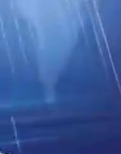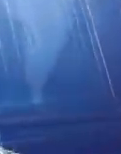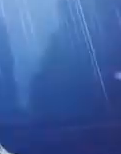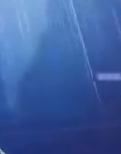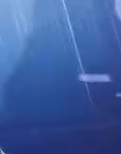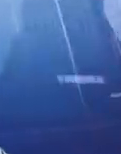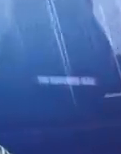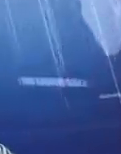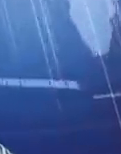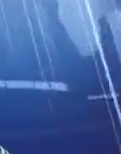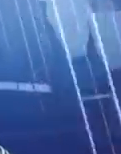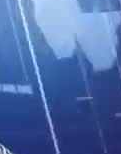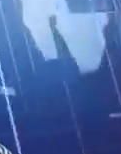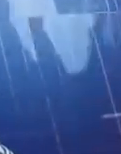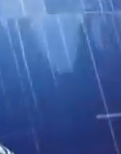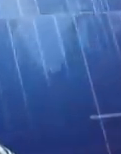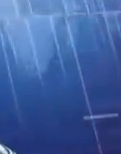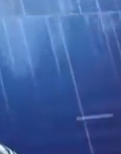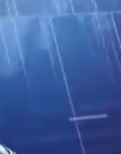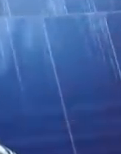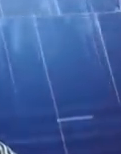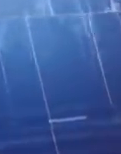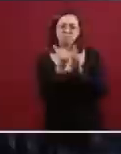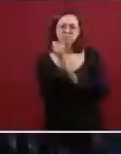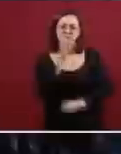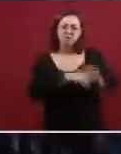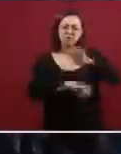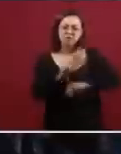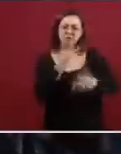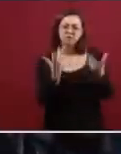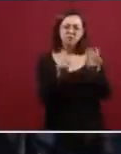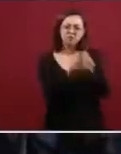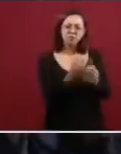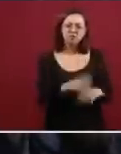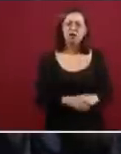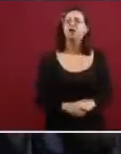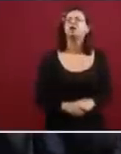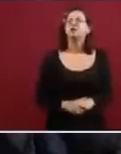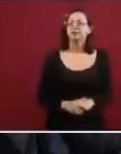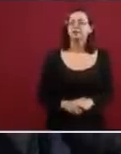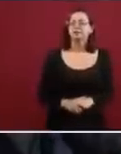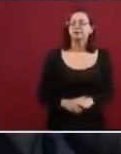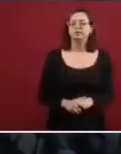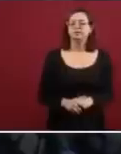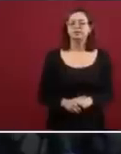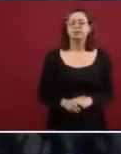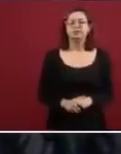desarrollará enteramente las empresas. Vamos a ver. Bueno, nos reunimos con